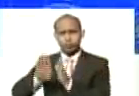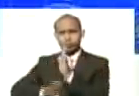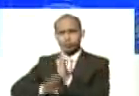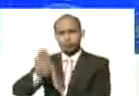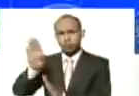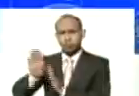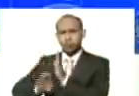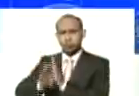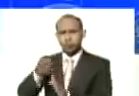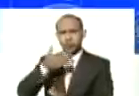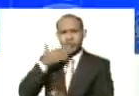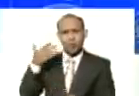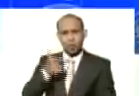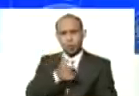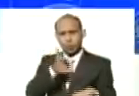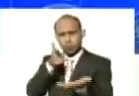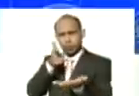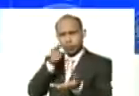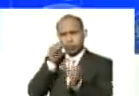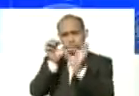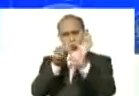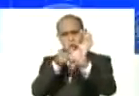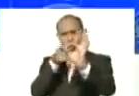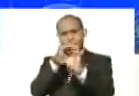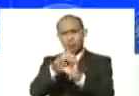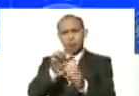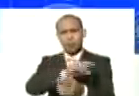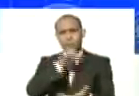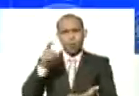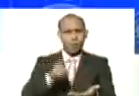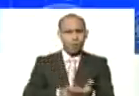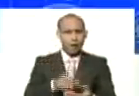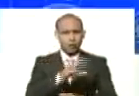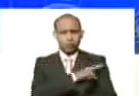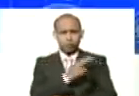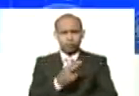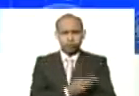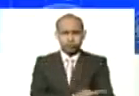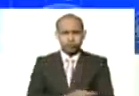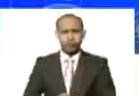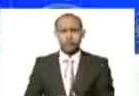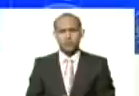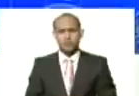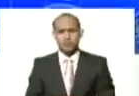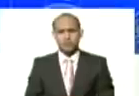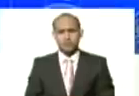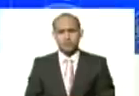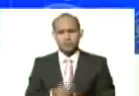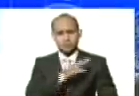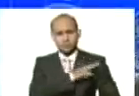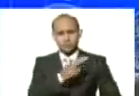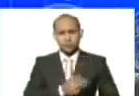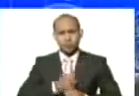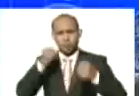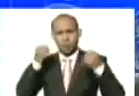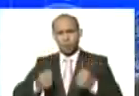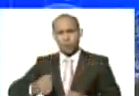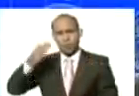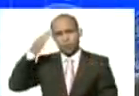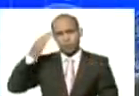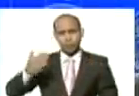afinar la puntería, para afinar los músculos, el músculo poderoso del poder